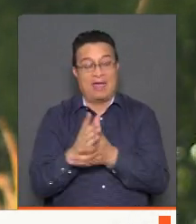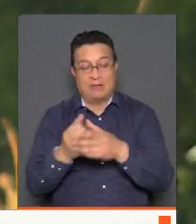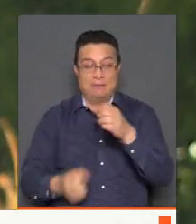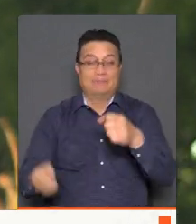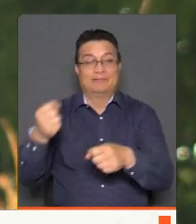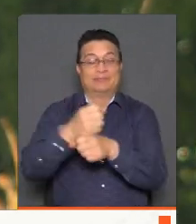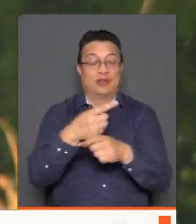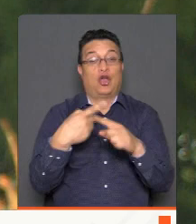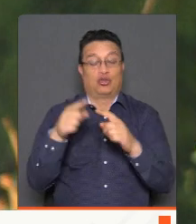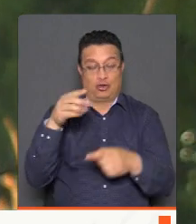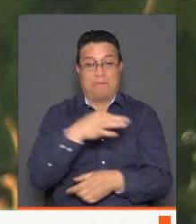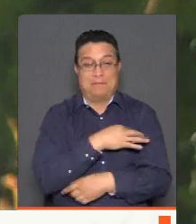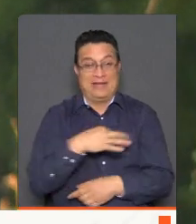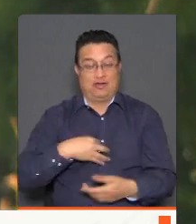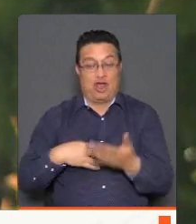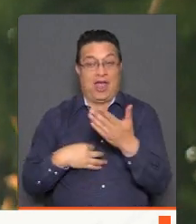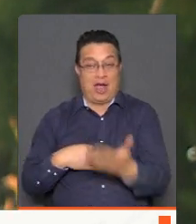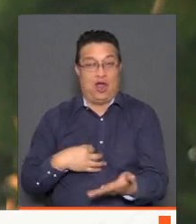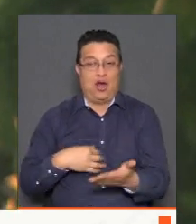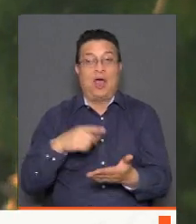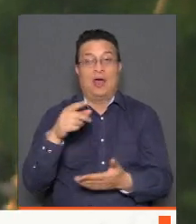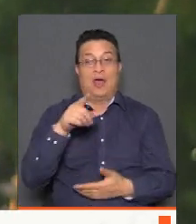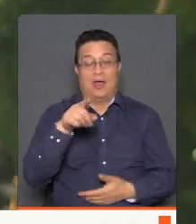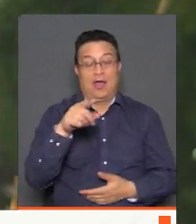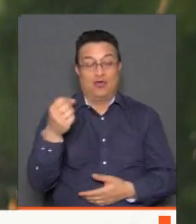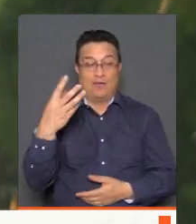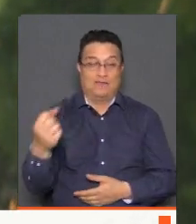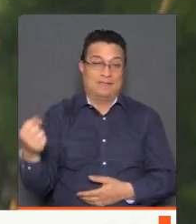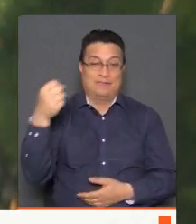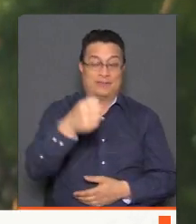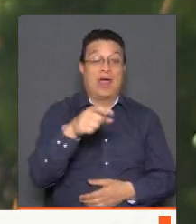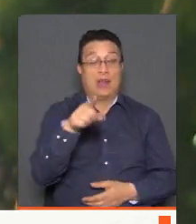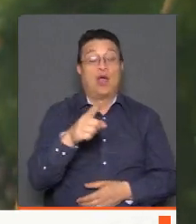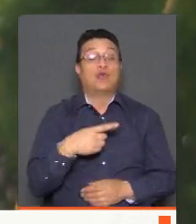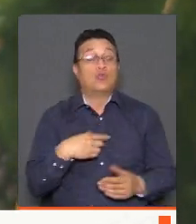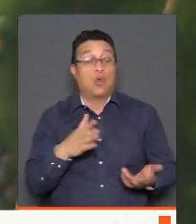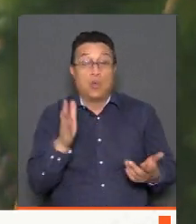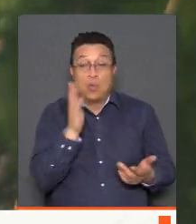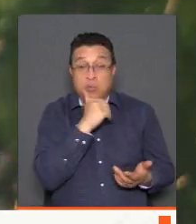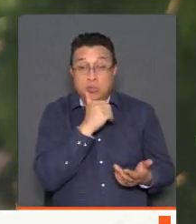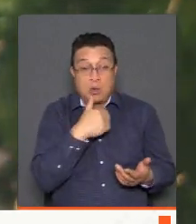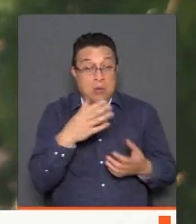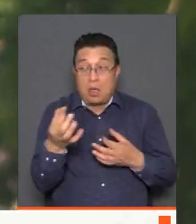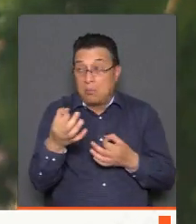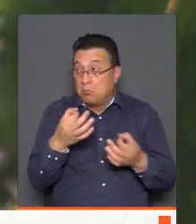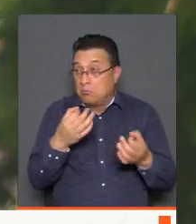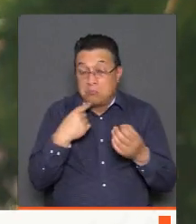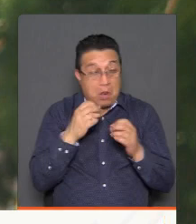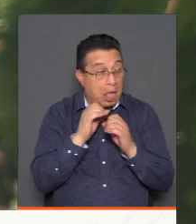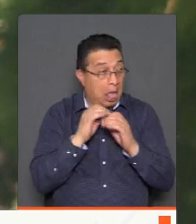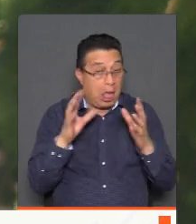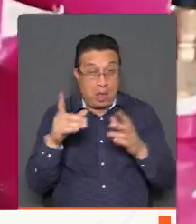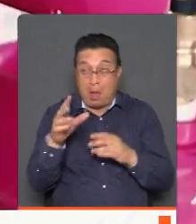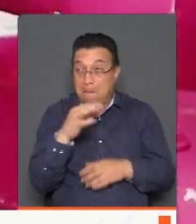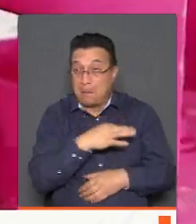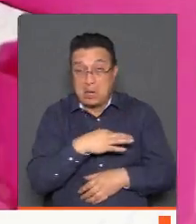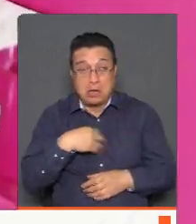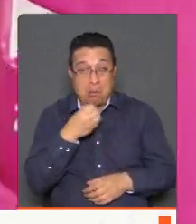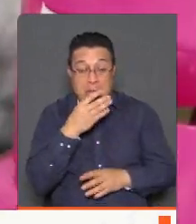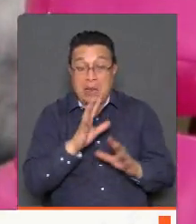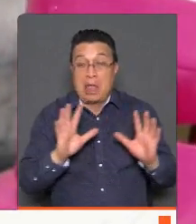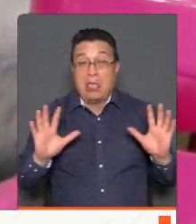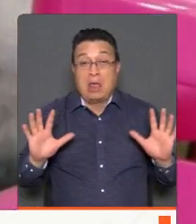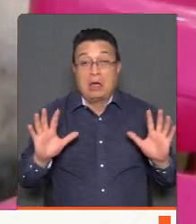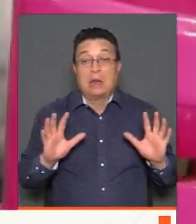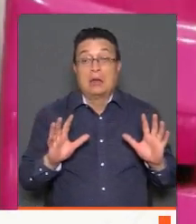el actual ministro Pardow, y no hemos tenido ni una señal del ministro en esta materia.